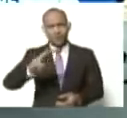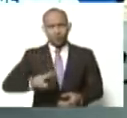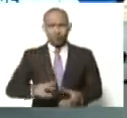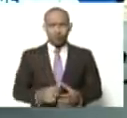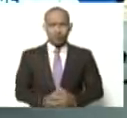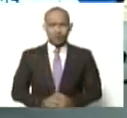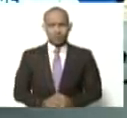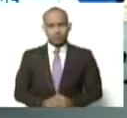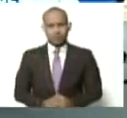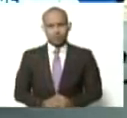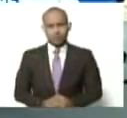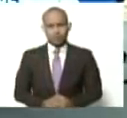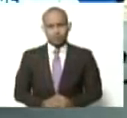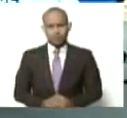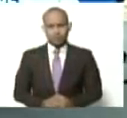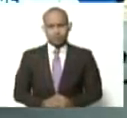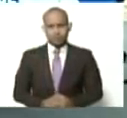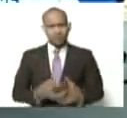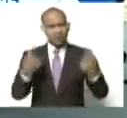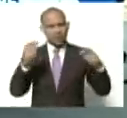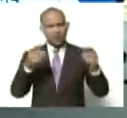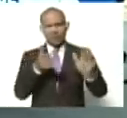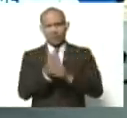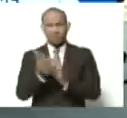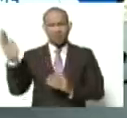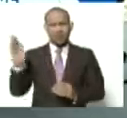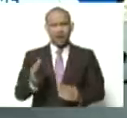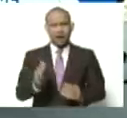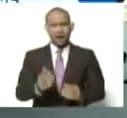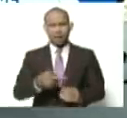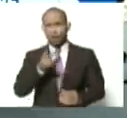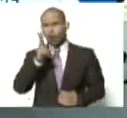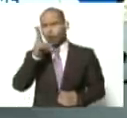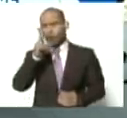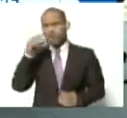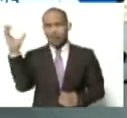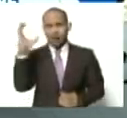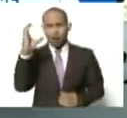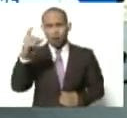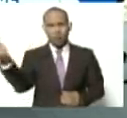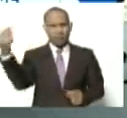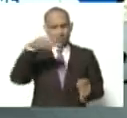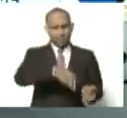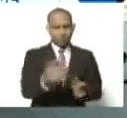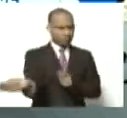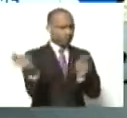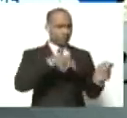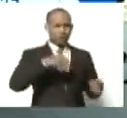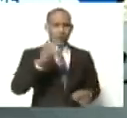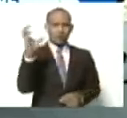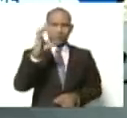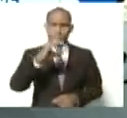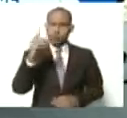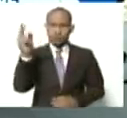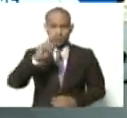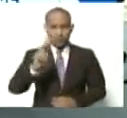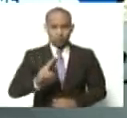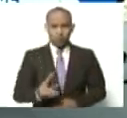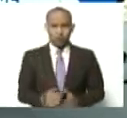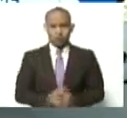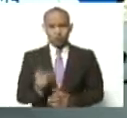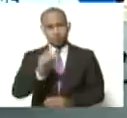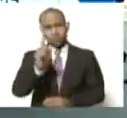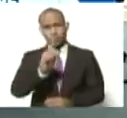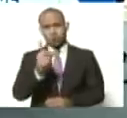para Venezuela, tratando de traer lo peor que hay en Colombia para Venezuela. Y no solo